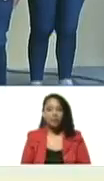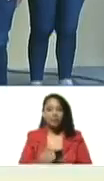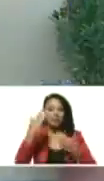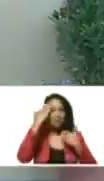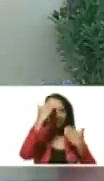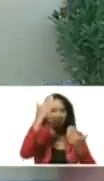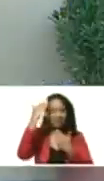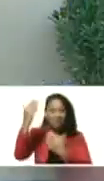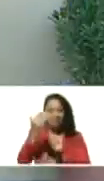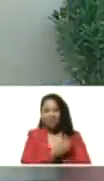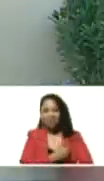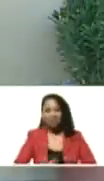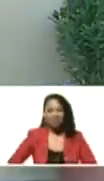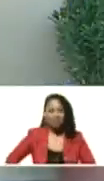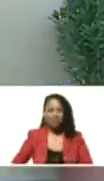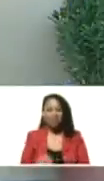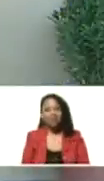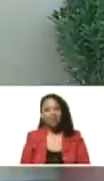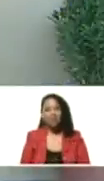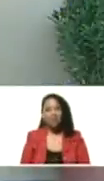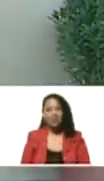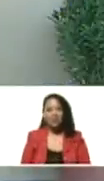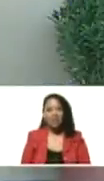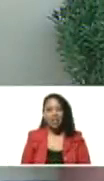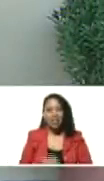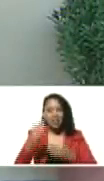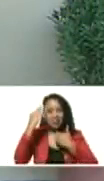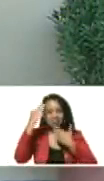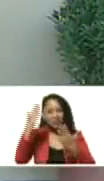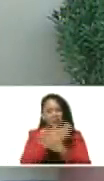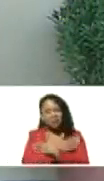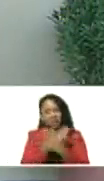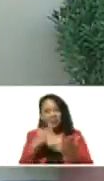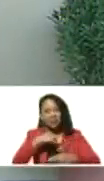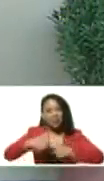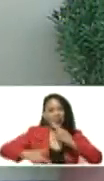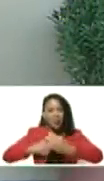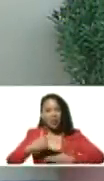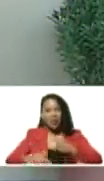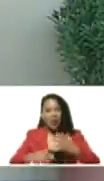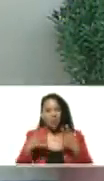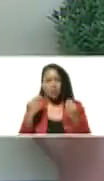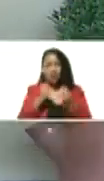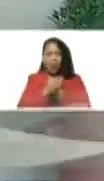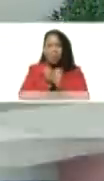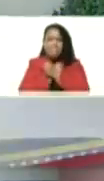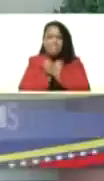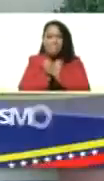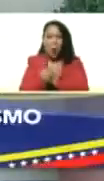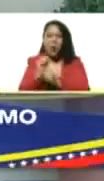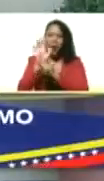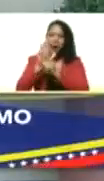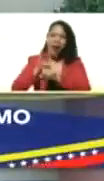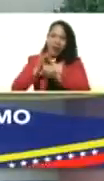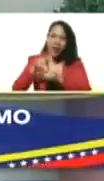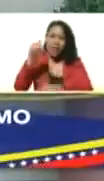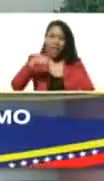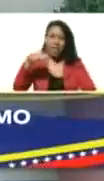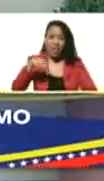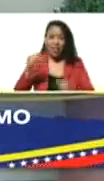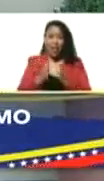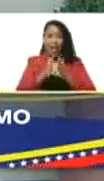Saludos, presidente. Un saludo solidario, revolucionario, con mucho amor, con mucho cariño desde aquí de la